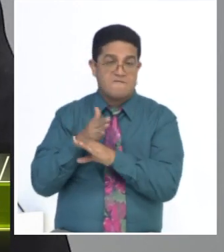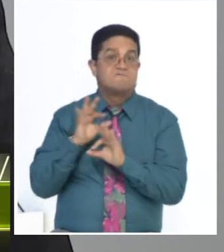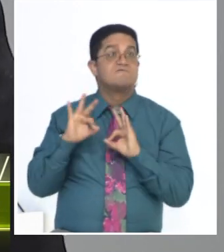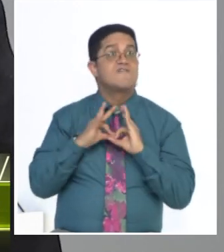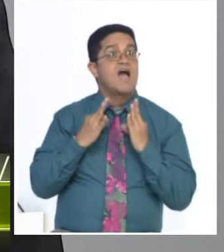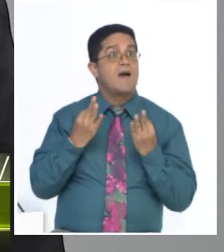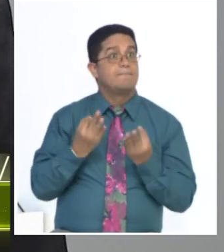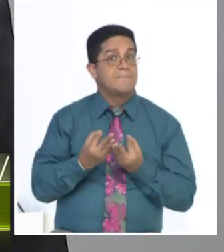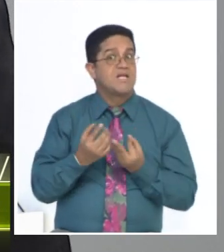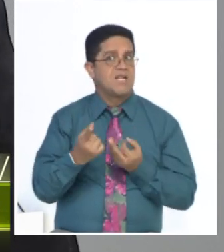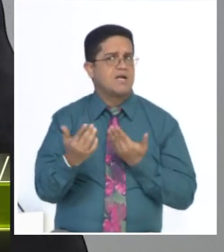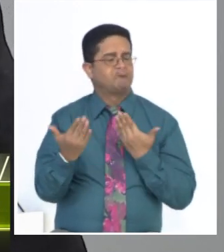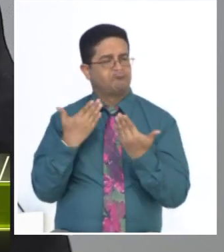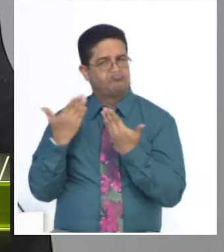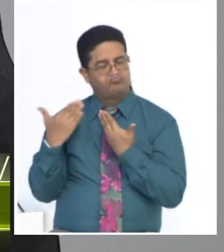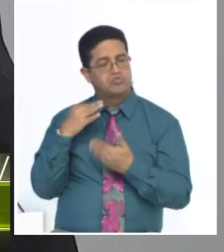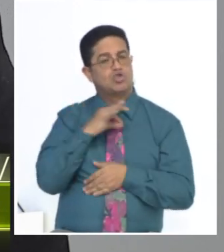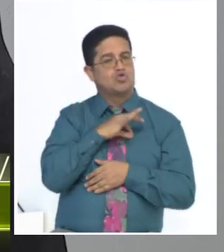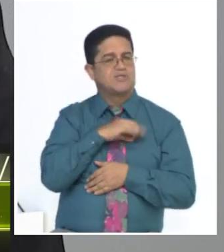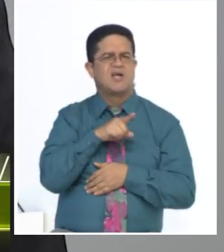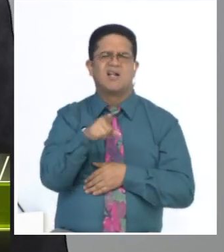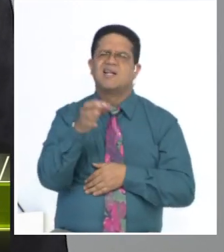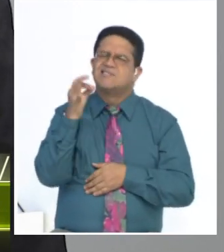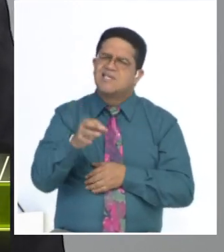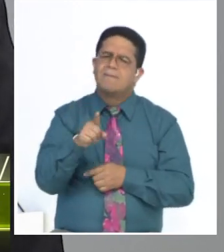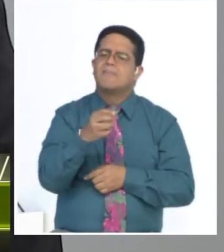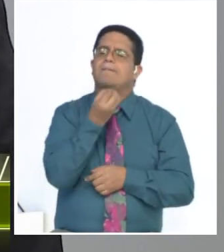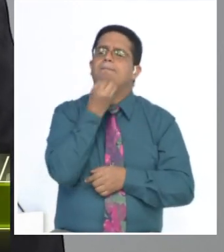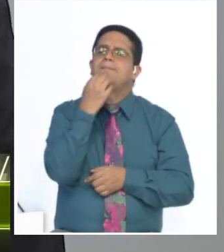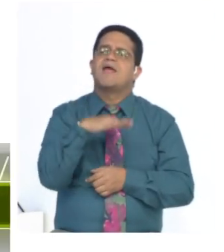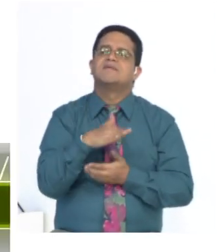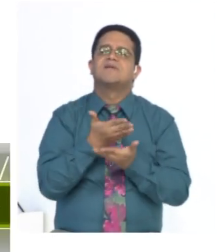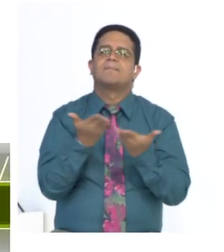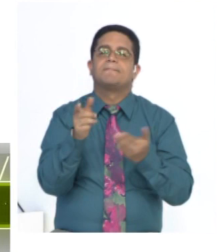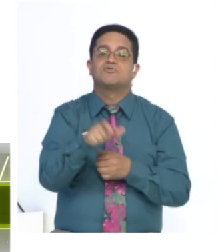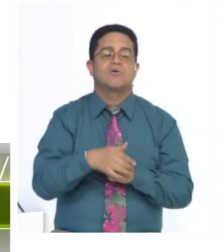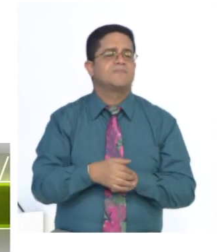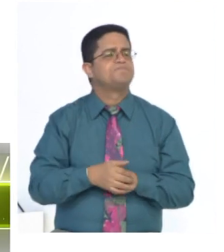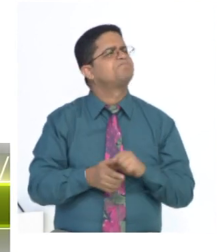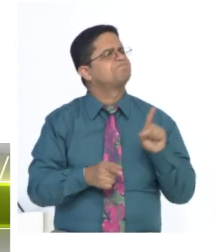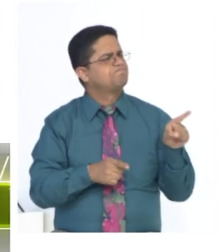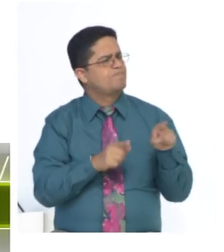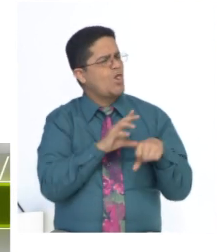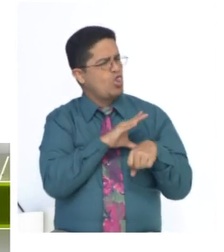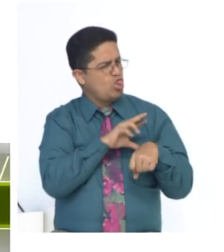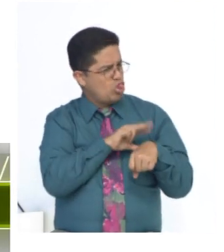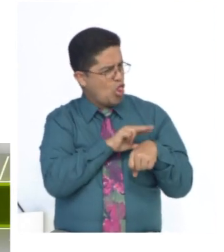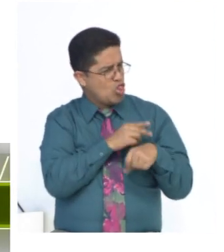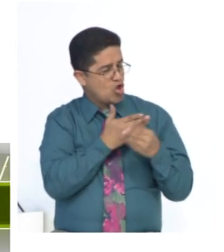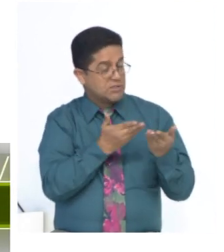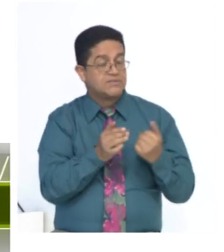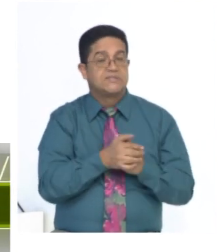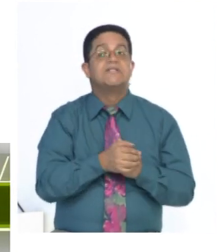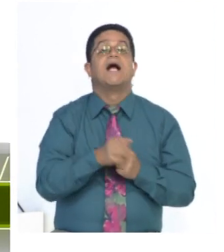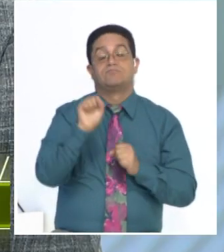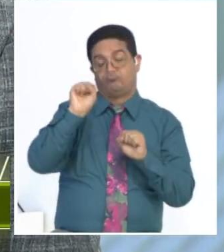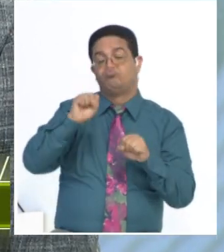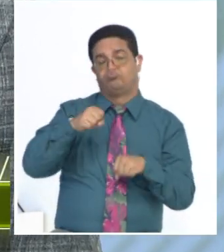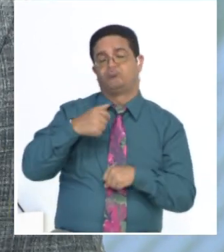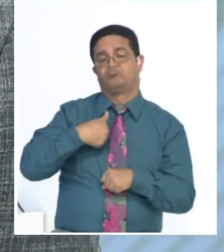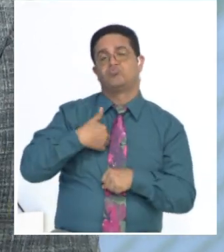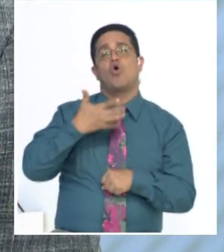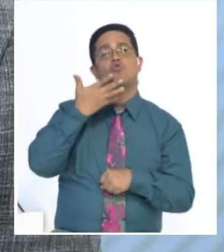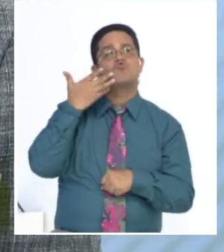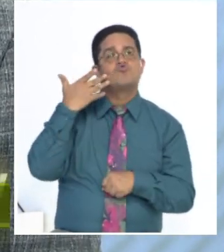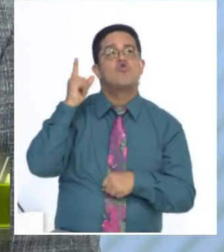círculo social, pues, que es lo más importante, siempre el bienestar del paciente. Para Pedro Sánchez. Mira, realmente nos enorgullece, ¿sí?, poder transmitir